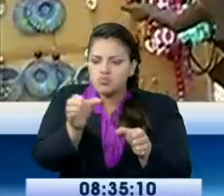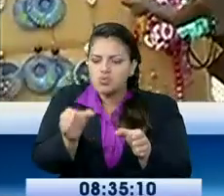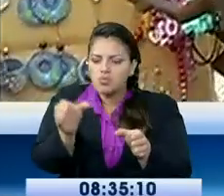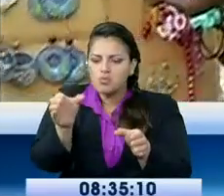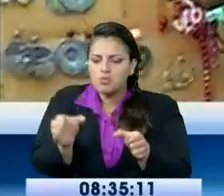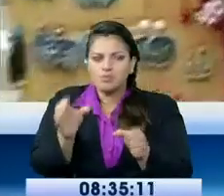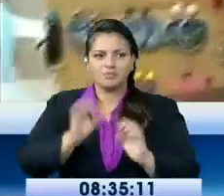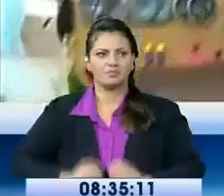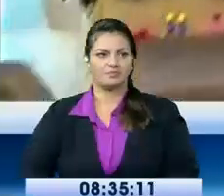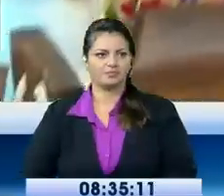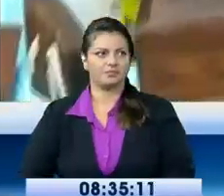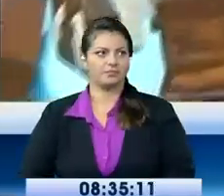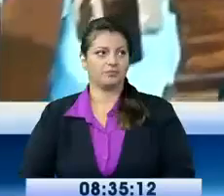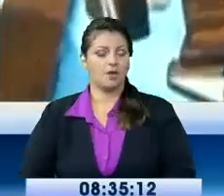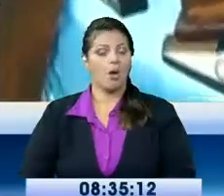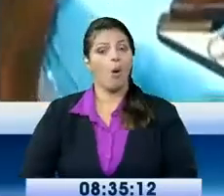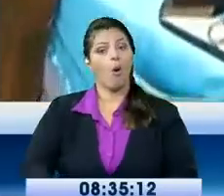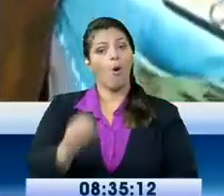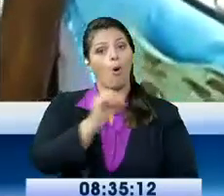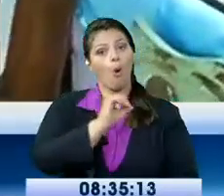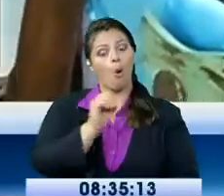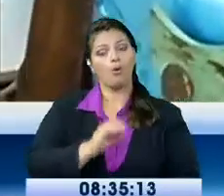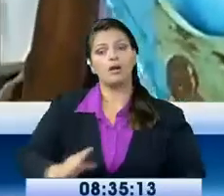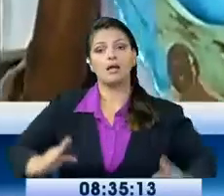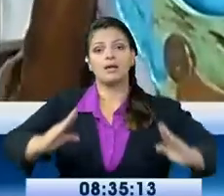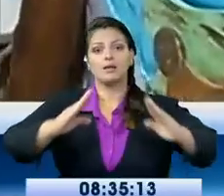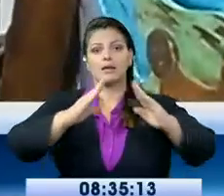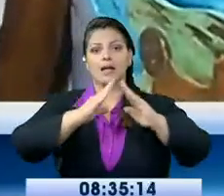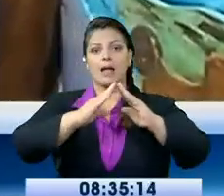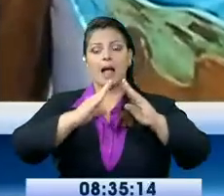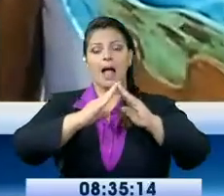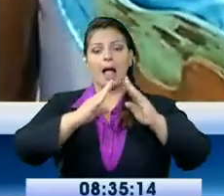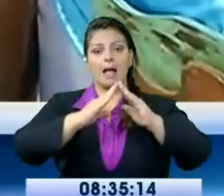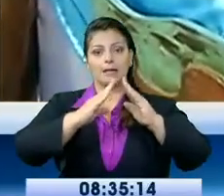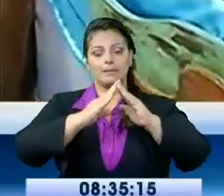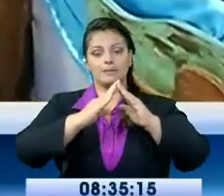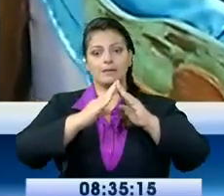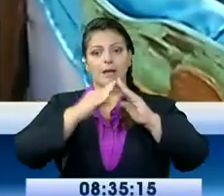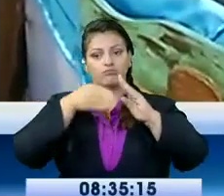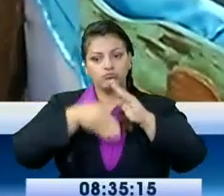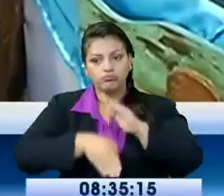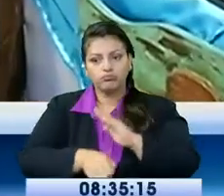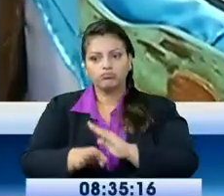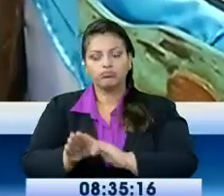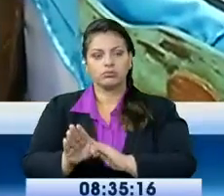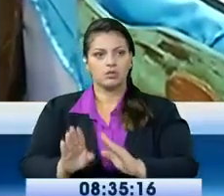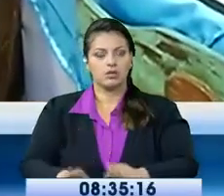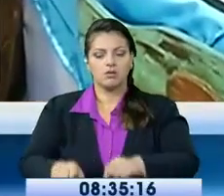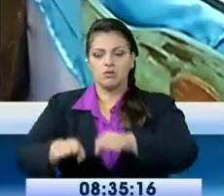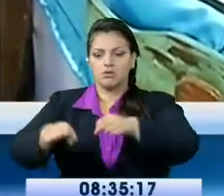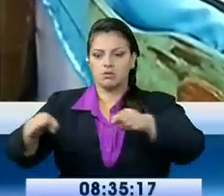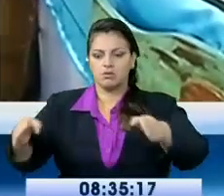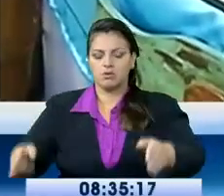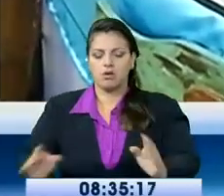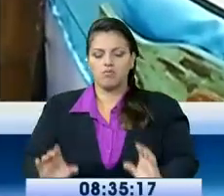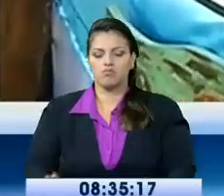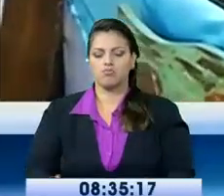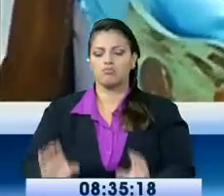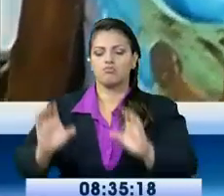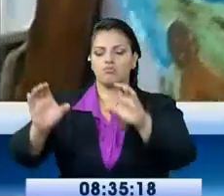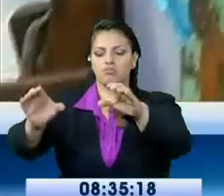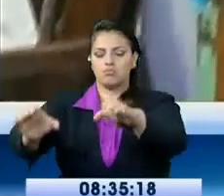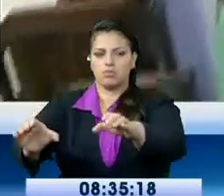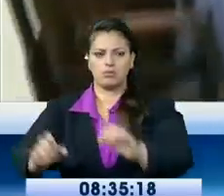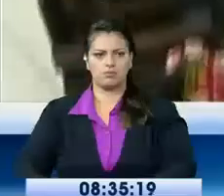en la entrada de la casa, ¿cómo se llama? Lo podemos utilizar también como alcancía, perdón. No, alcancía. No, como alcancía no se puede. No,